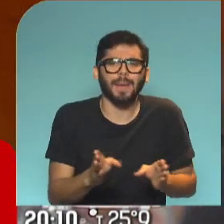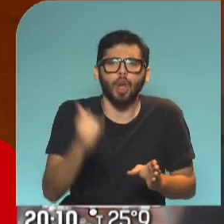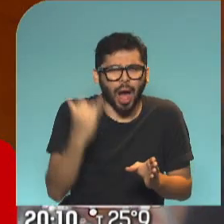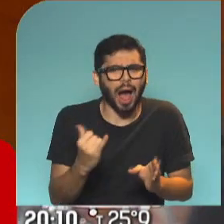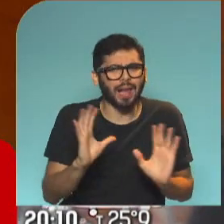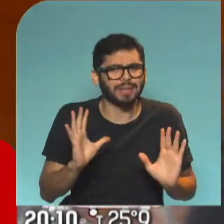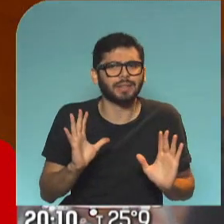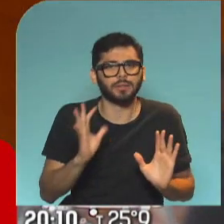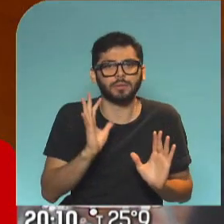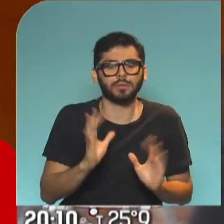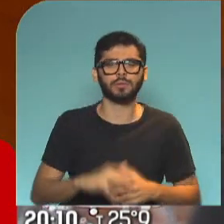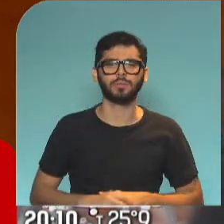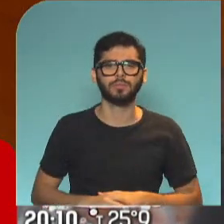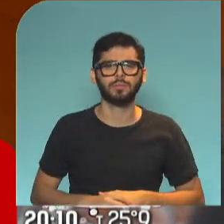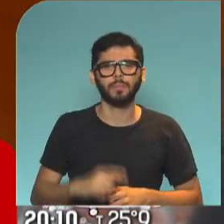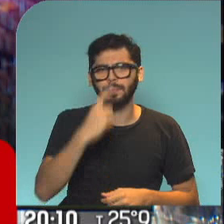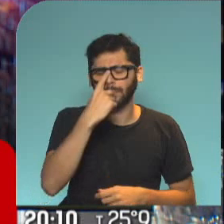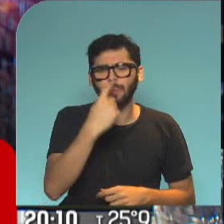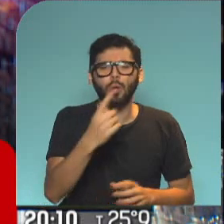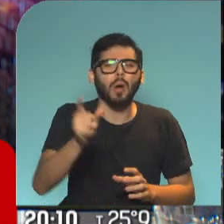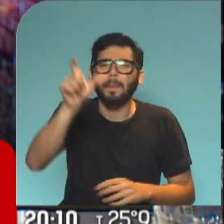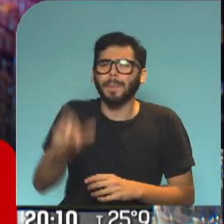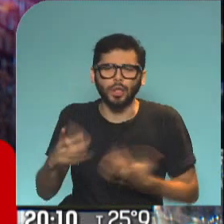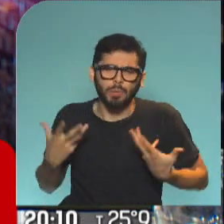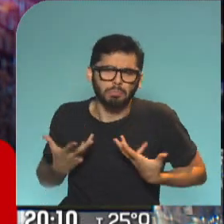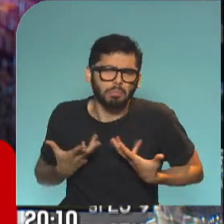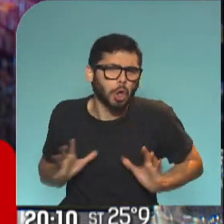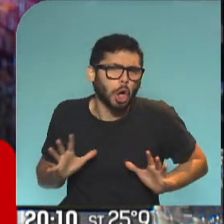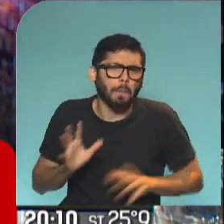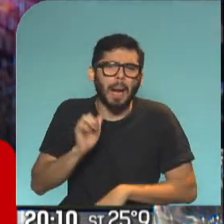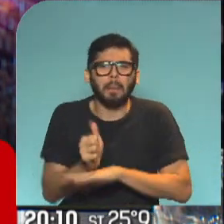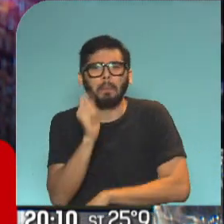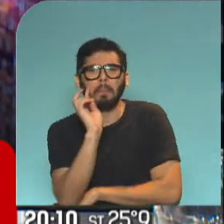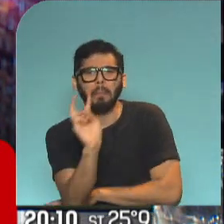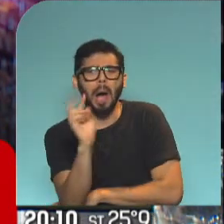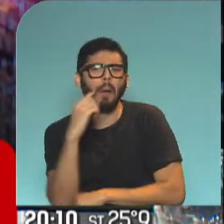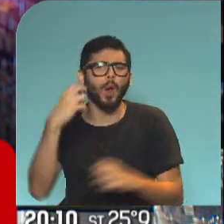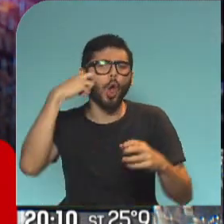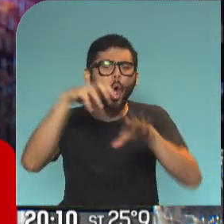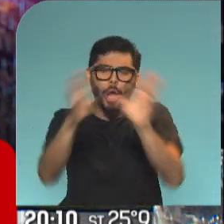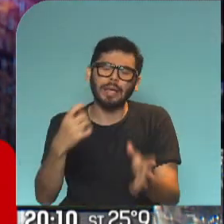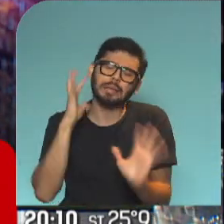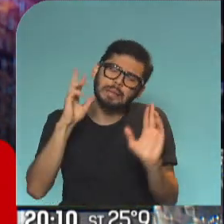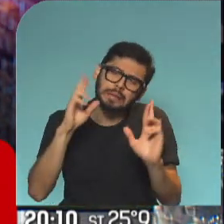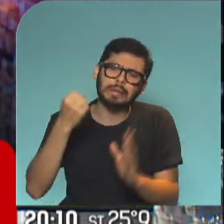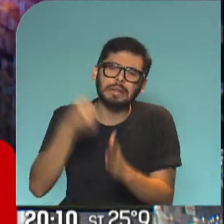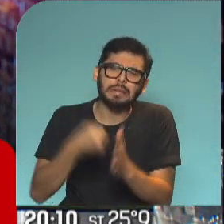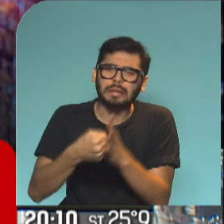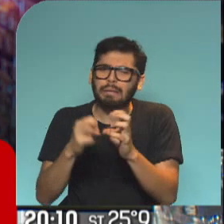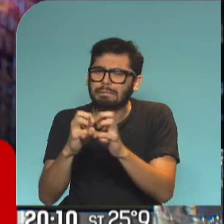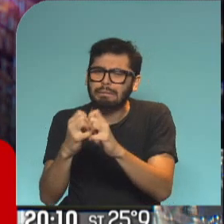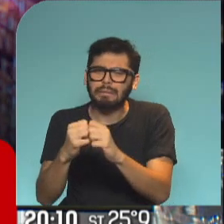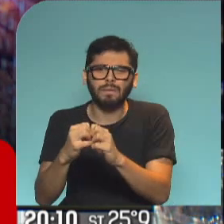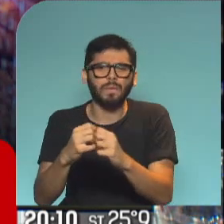una línea en relación a esto le explica el ciudadano en la piel que el que el que está esperando que el congreso trate rápido el proyecto que